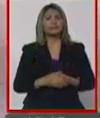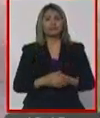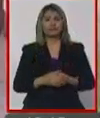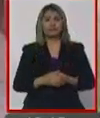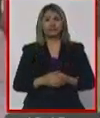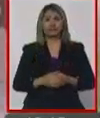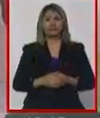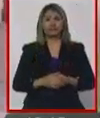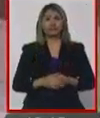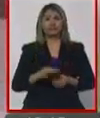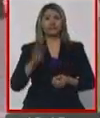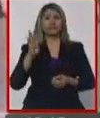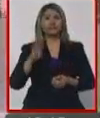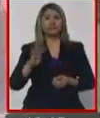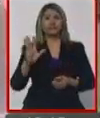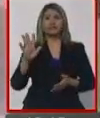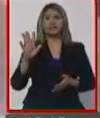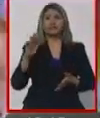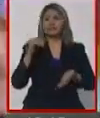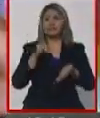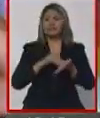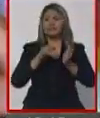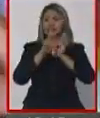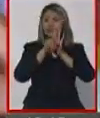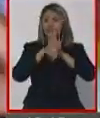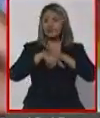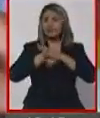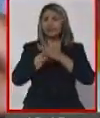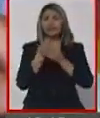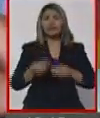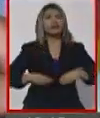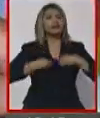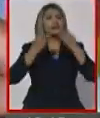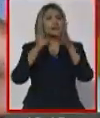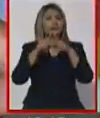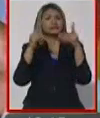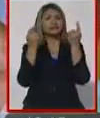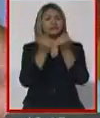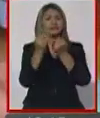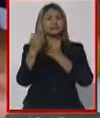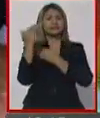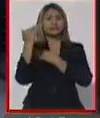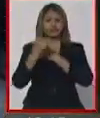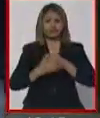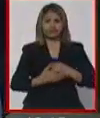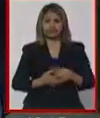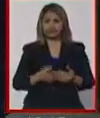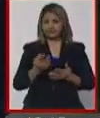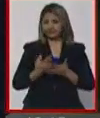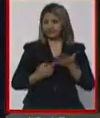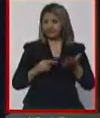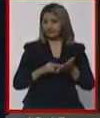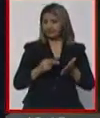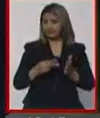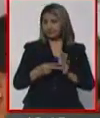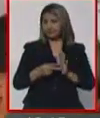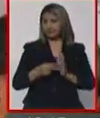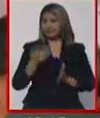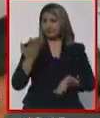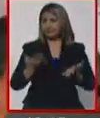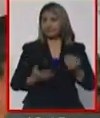son alrededor de 45.000 horas designadas para el departamento de Santa Cruz. ¿Esto en ítem aproximadamente? Ítem